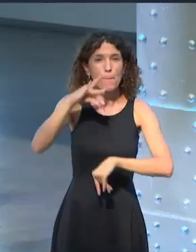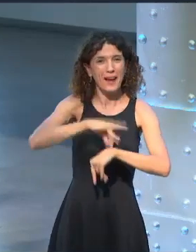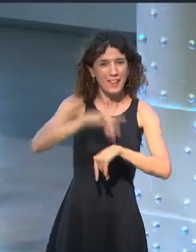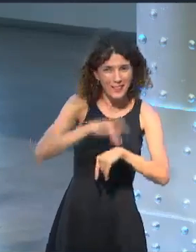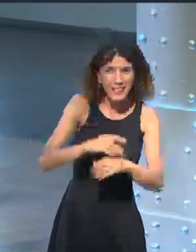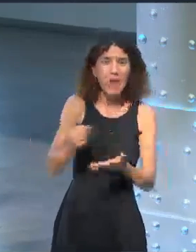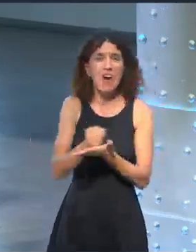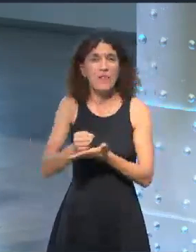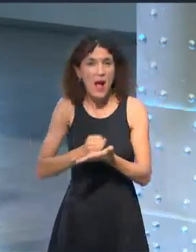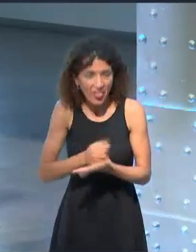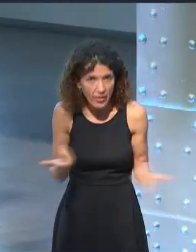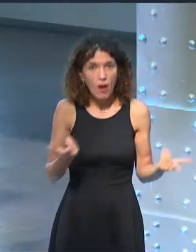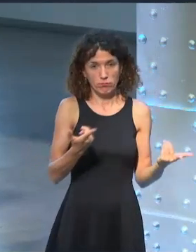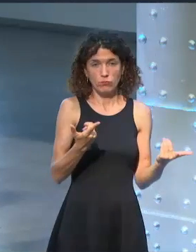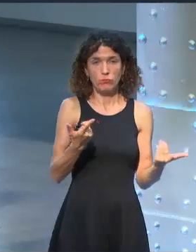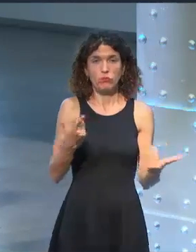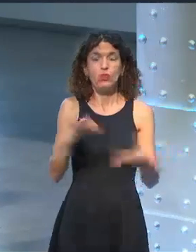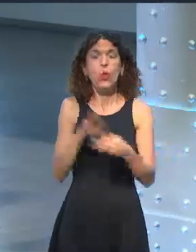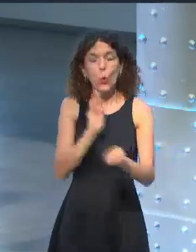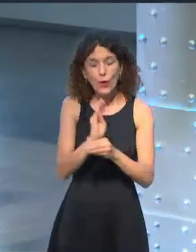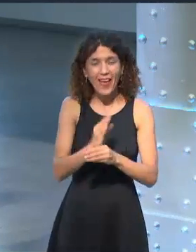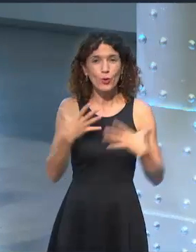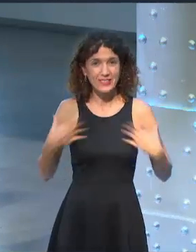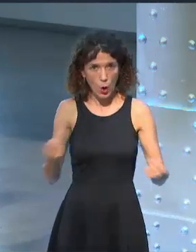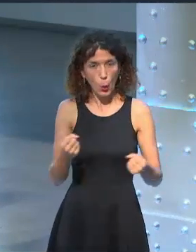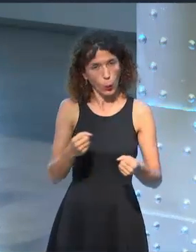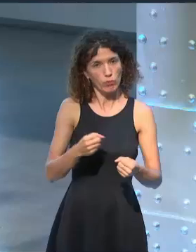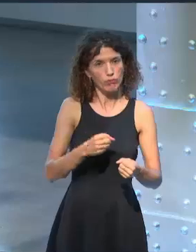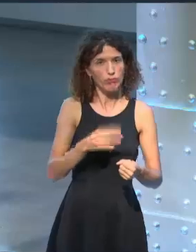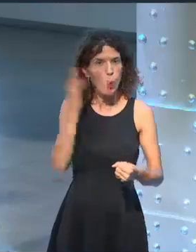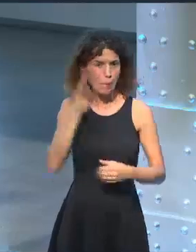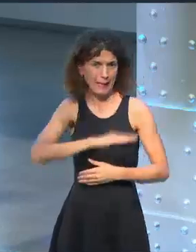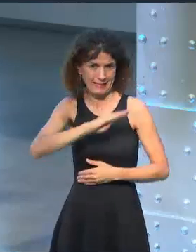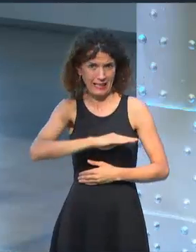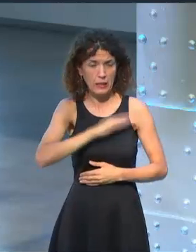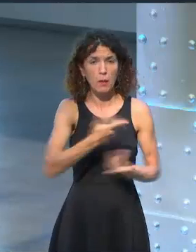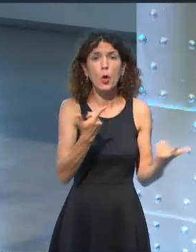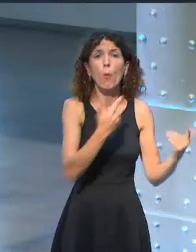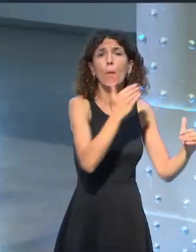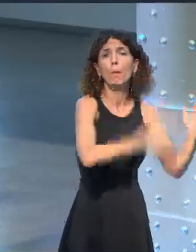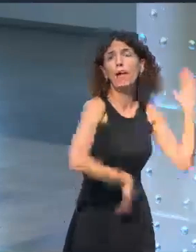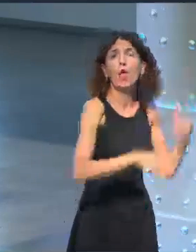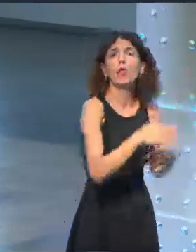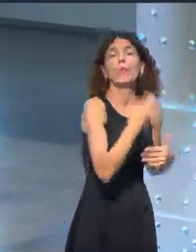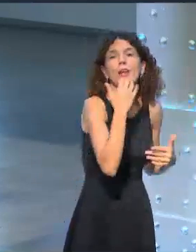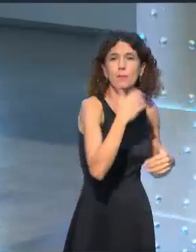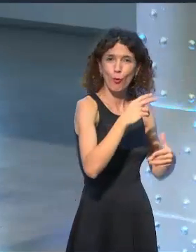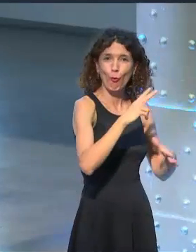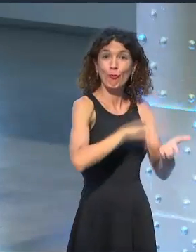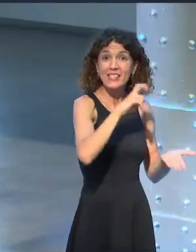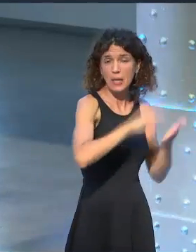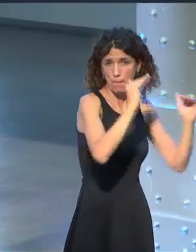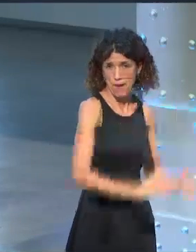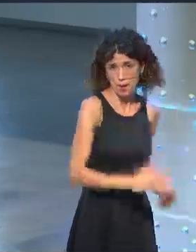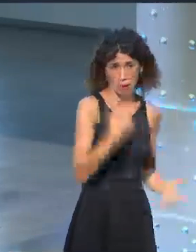medicina, farmacia, o sea, todo lo que tiene que ver con el cuidado de la salud, pero, sin embargo, están infrarrepresentadas en físicas, por